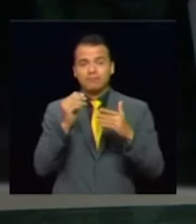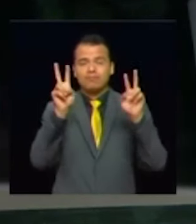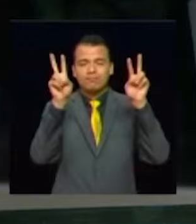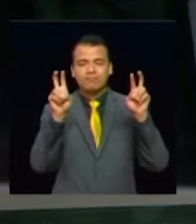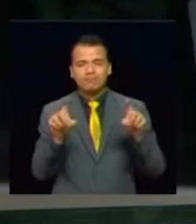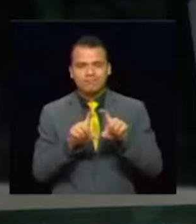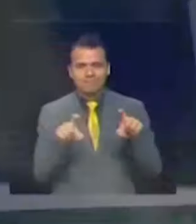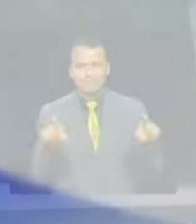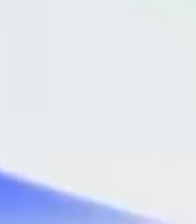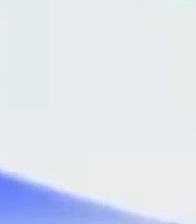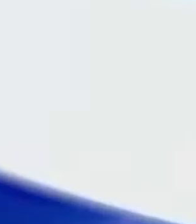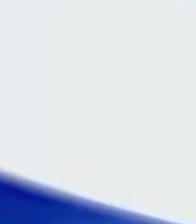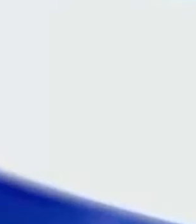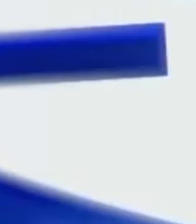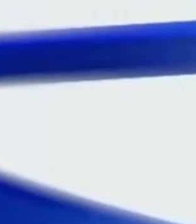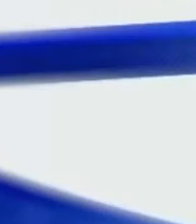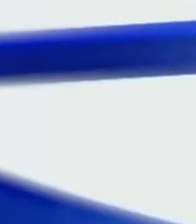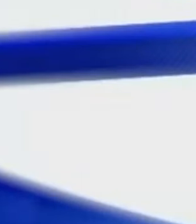hoy.